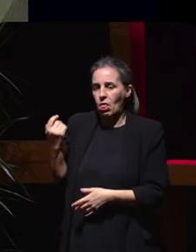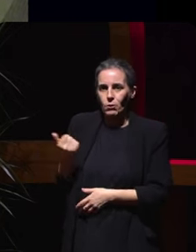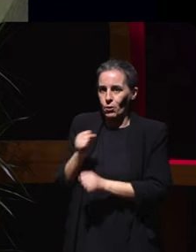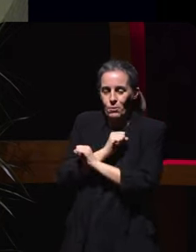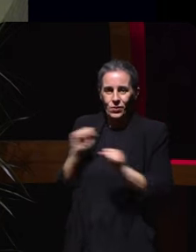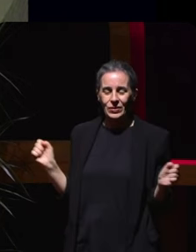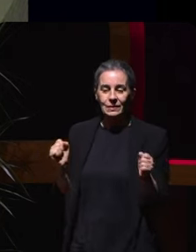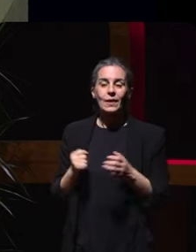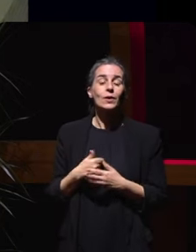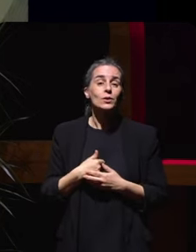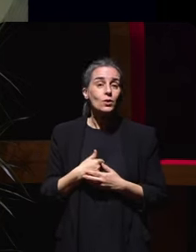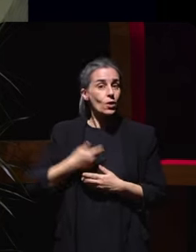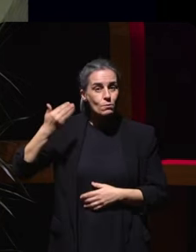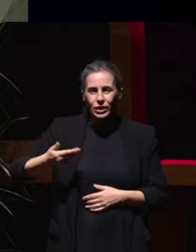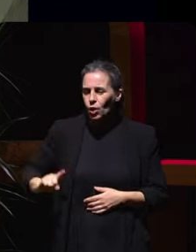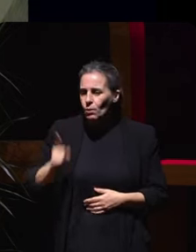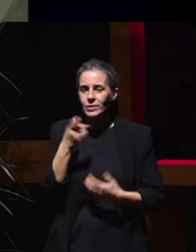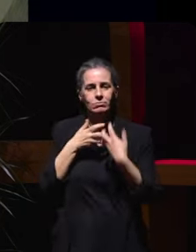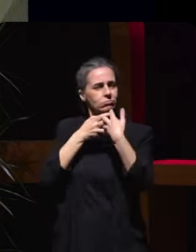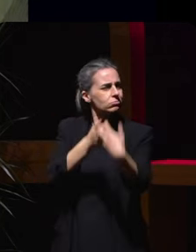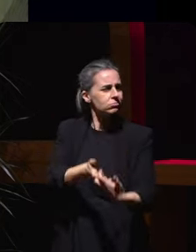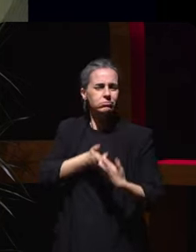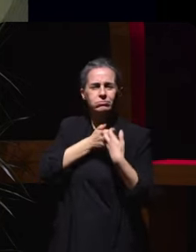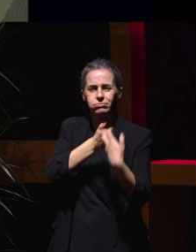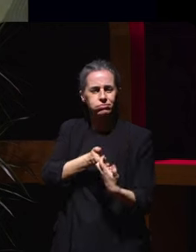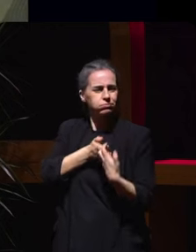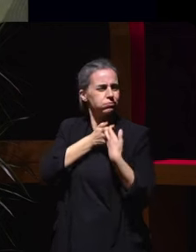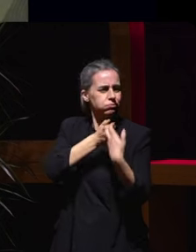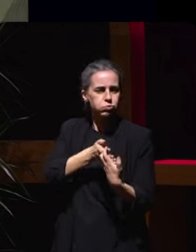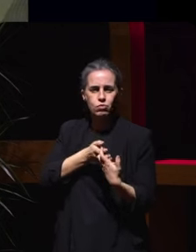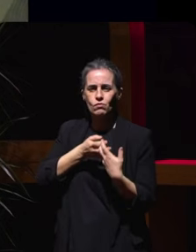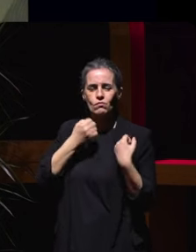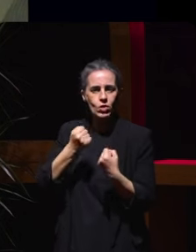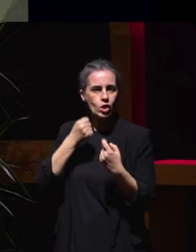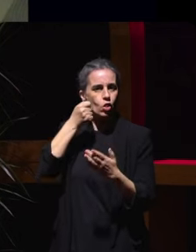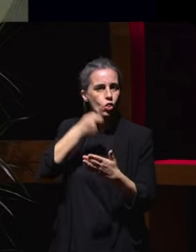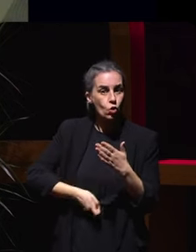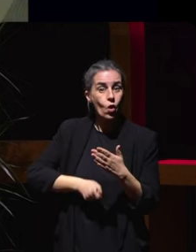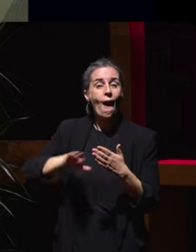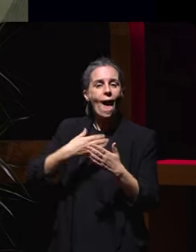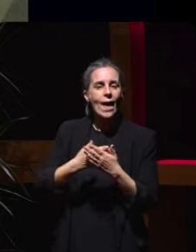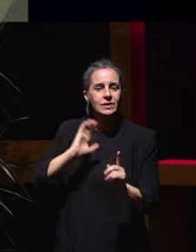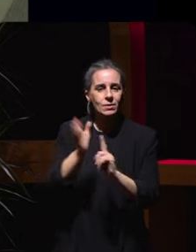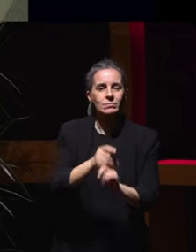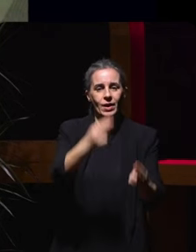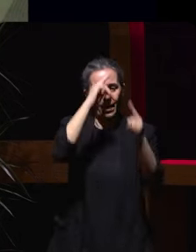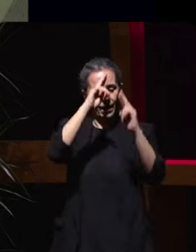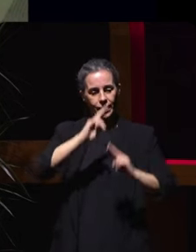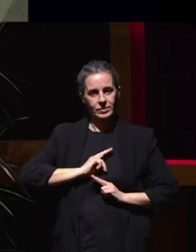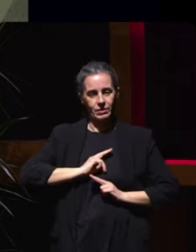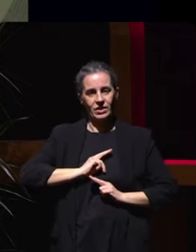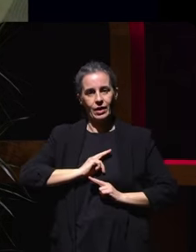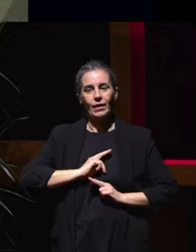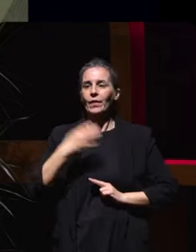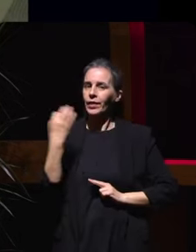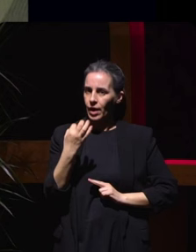Para mí la clave está en pelear muchísimo, muy duro, y también en conseguir que te respeten. No es nada fácil porque es pelear contra